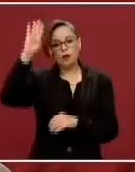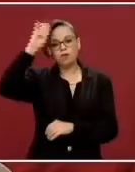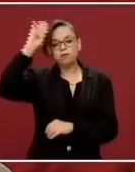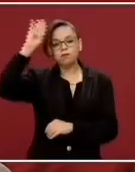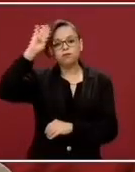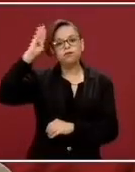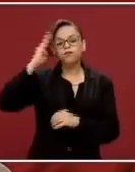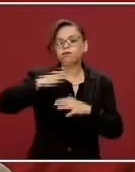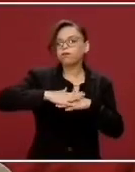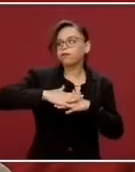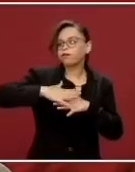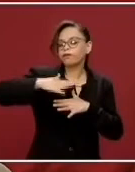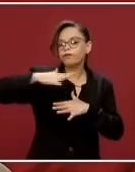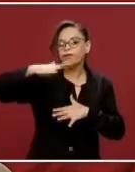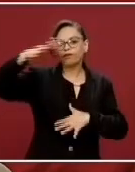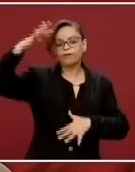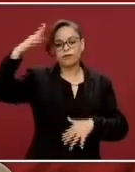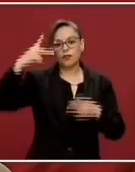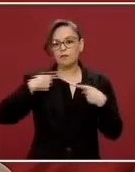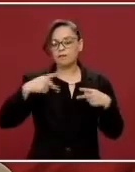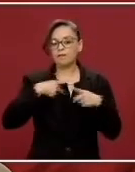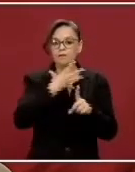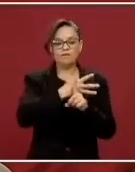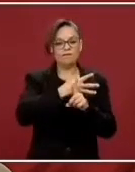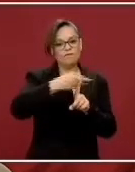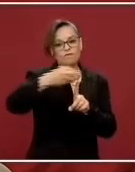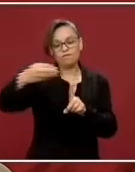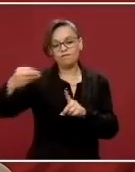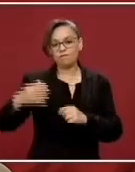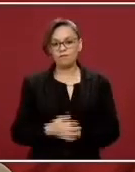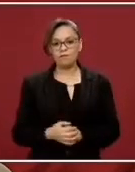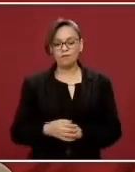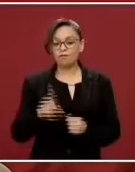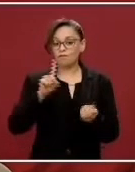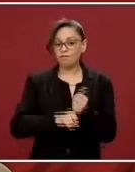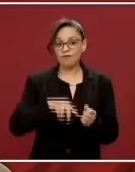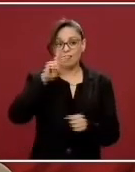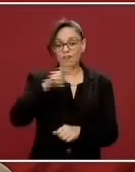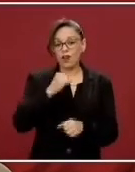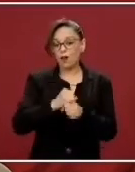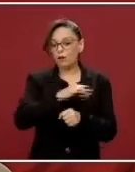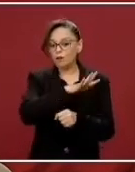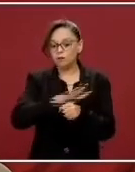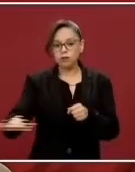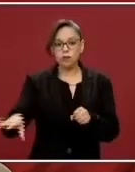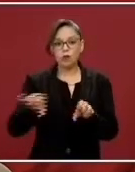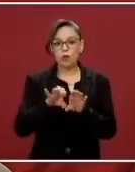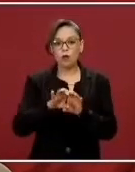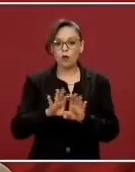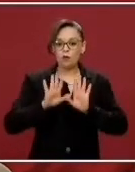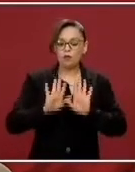extremadamente acelerado que es casi imposible de detener.